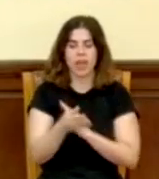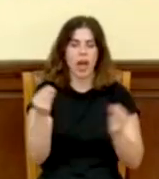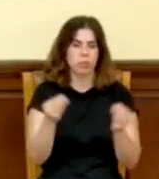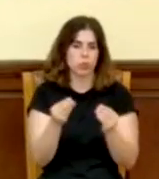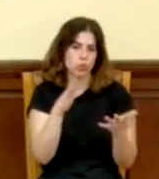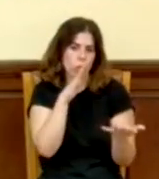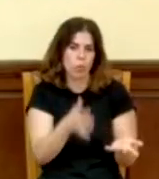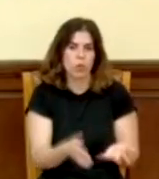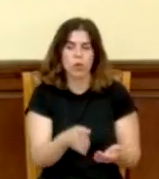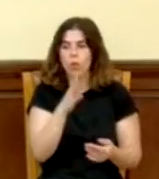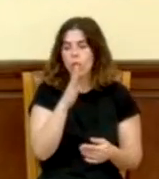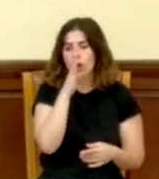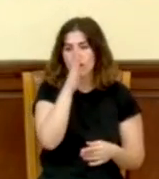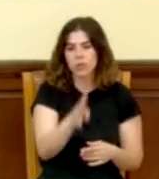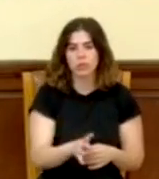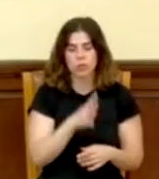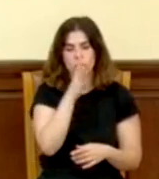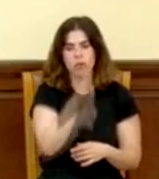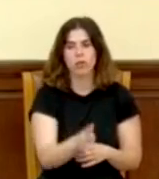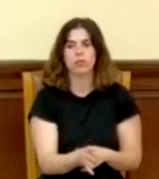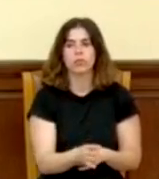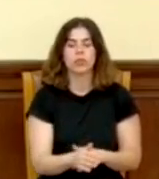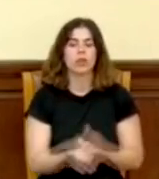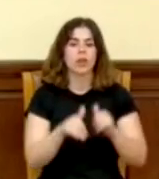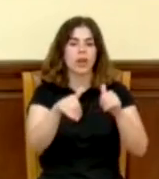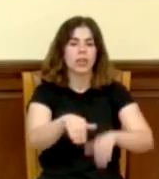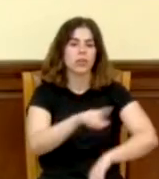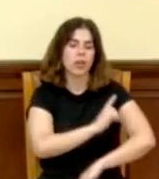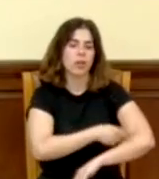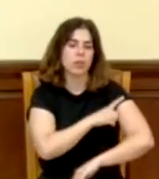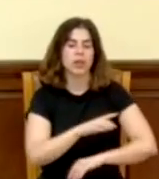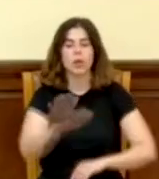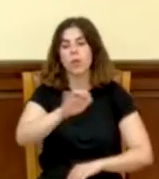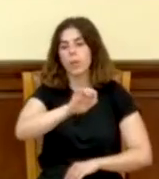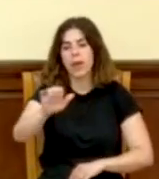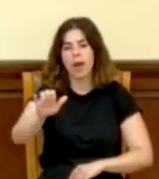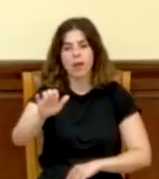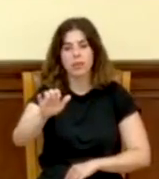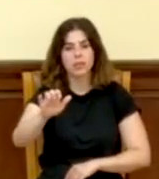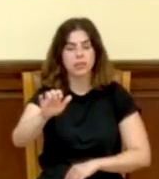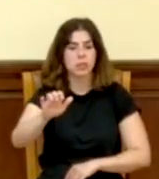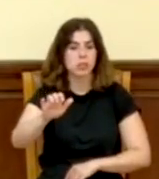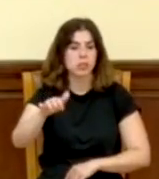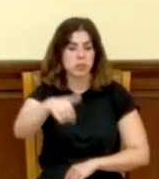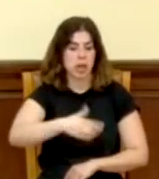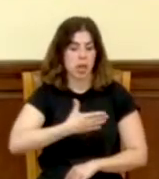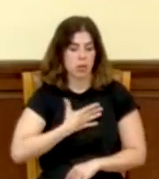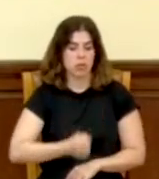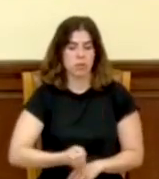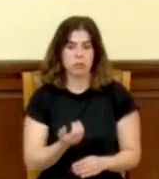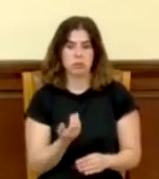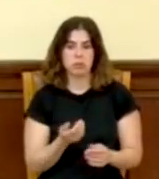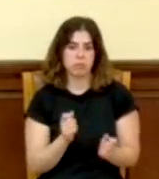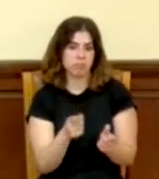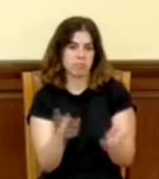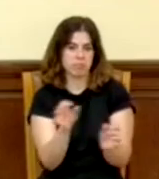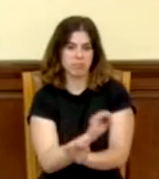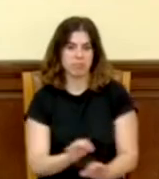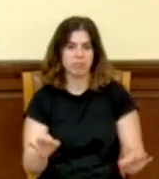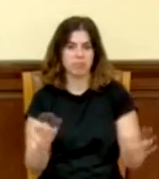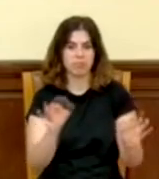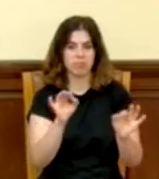4 años, las candidaturas del deporte, europeas del deporte, no las adjudica este ayuntamiento, las programan desde otro